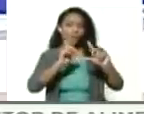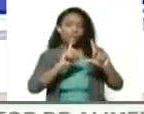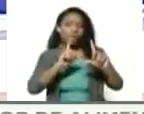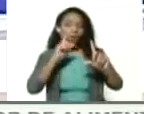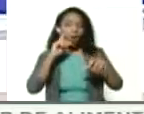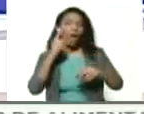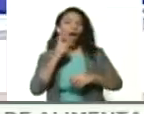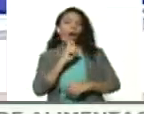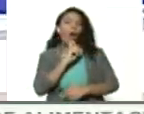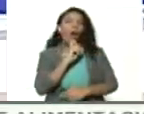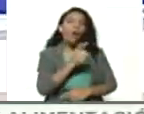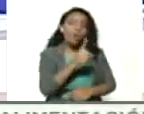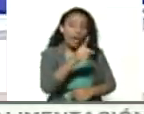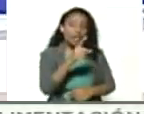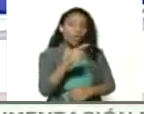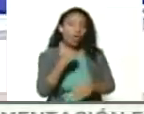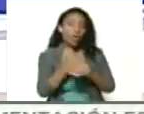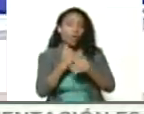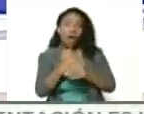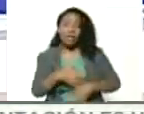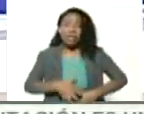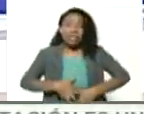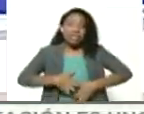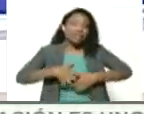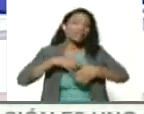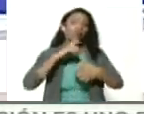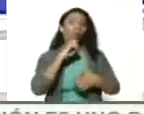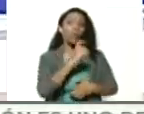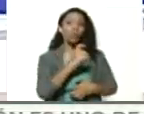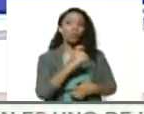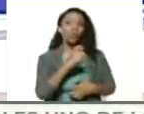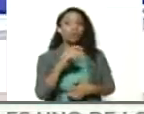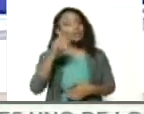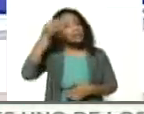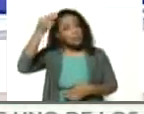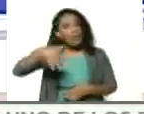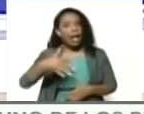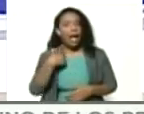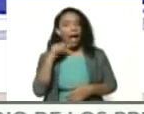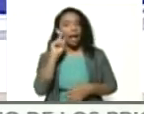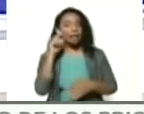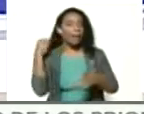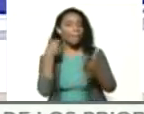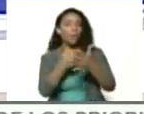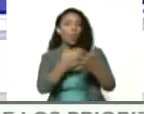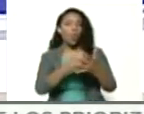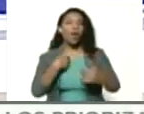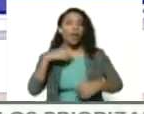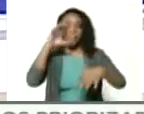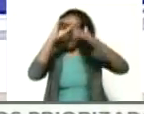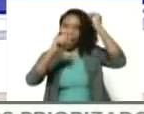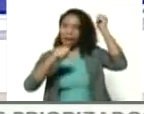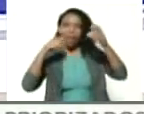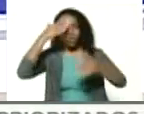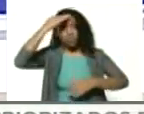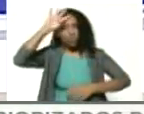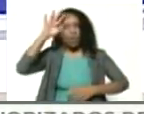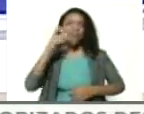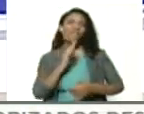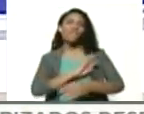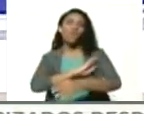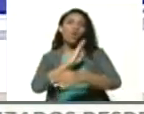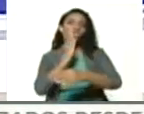odio, fíjate, estaban borrachos de odio y creían que el ataque a la embajada cubana iba a